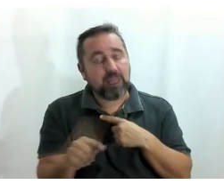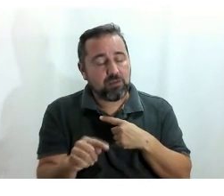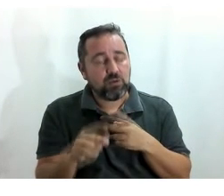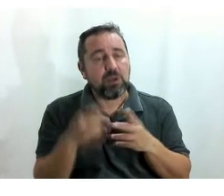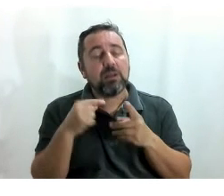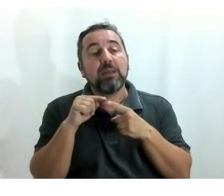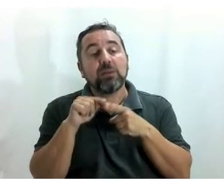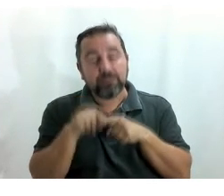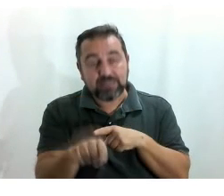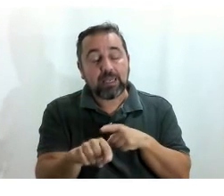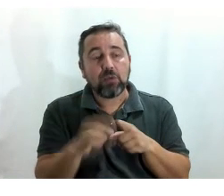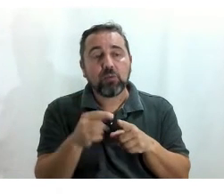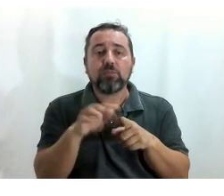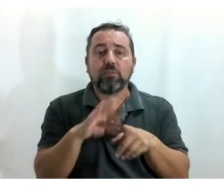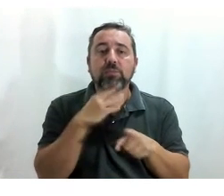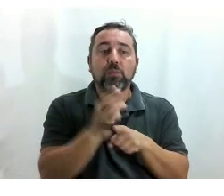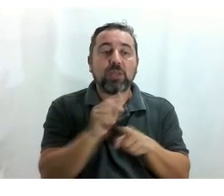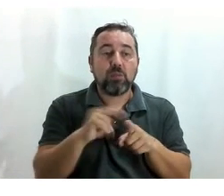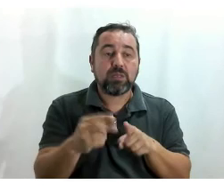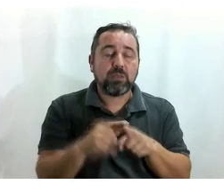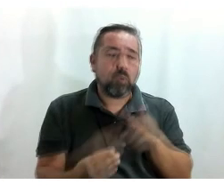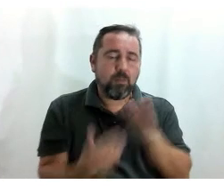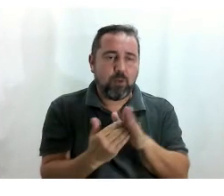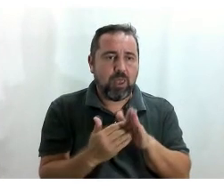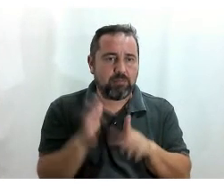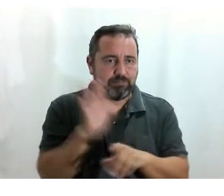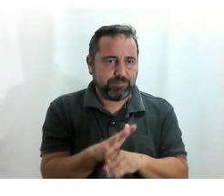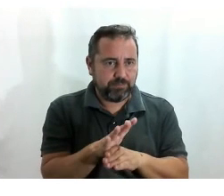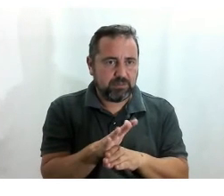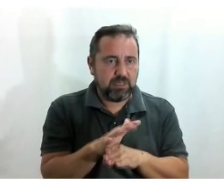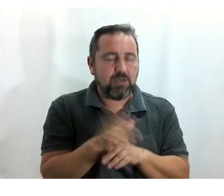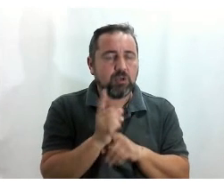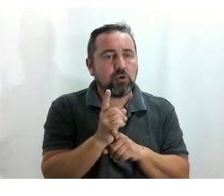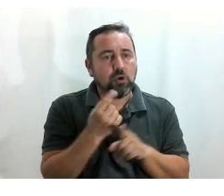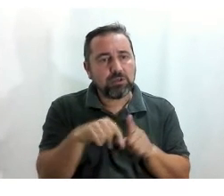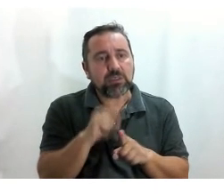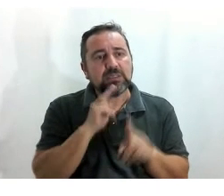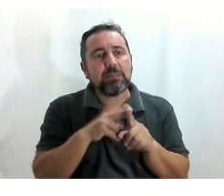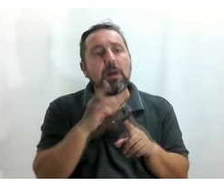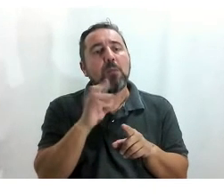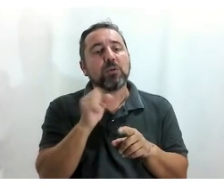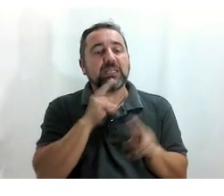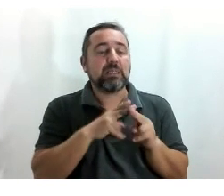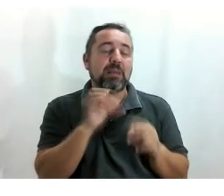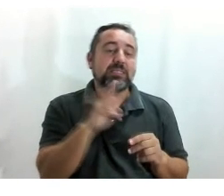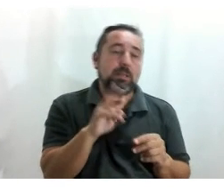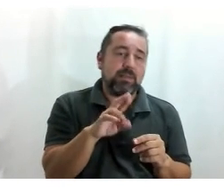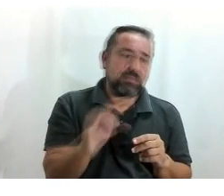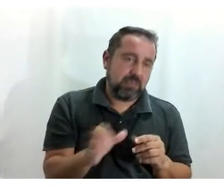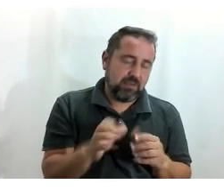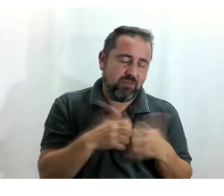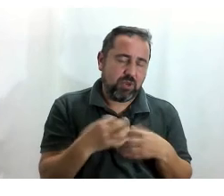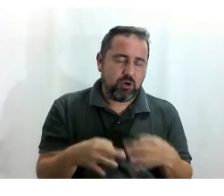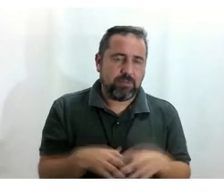la producción de la proteína mutante, con lo cual nos queda solo la proteína silvestre que puede funcionar